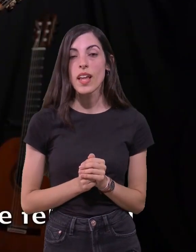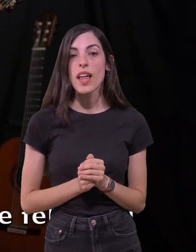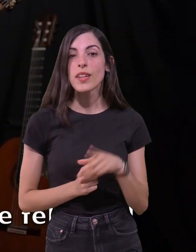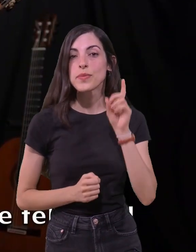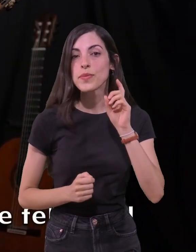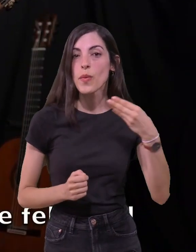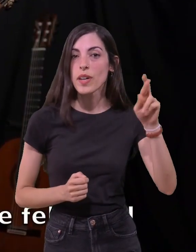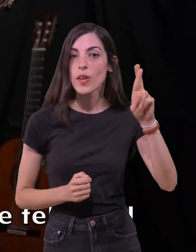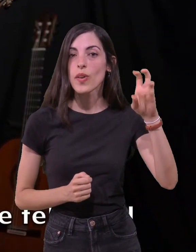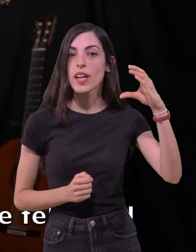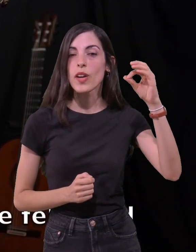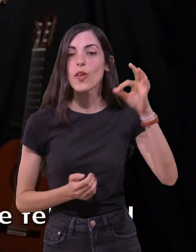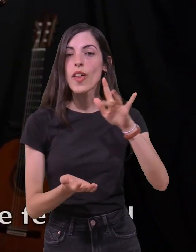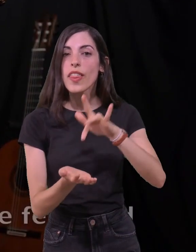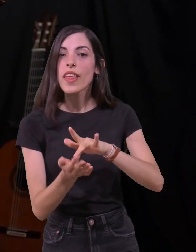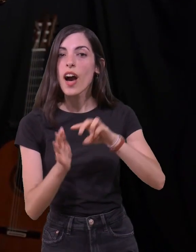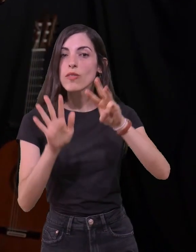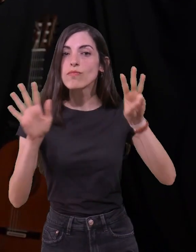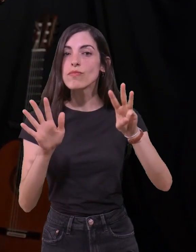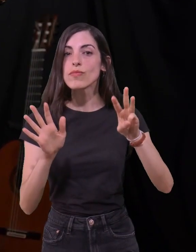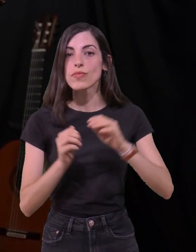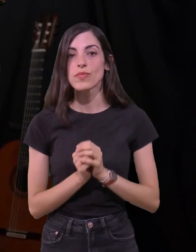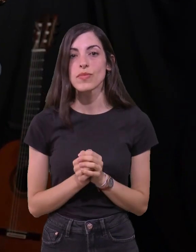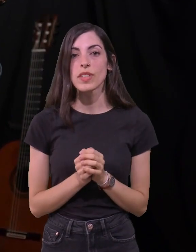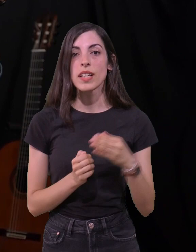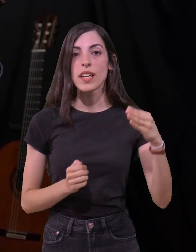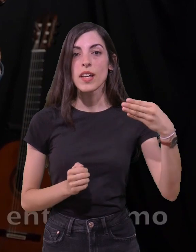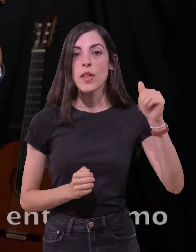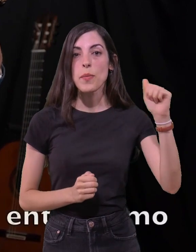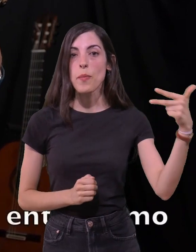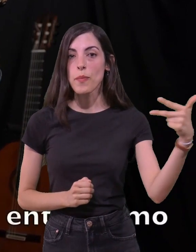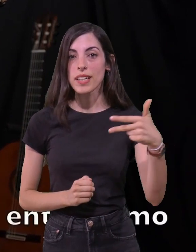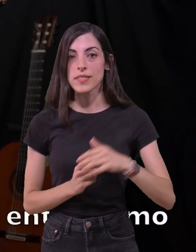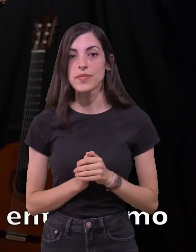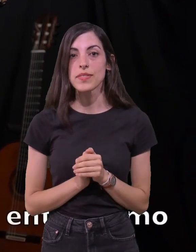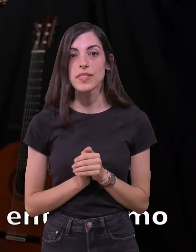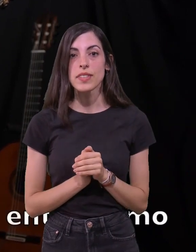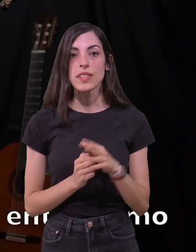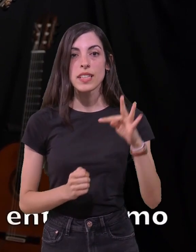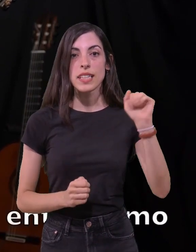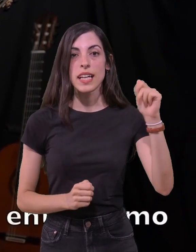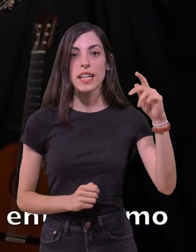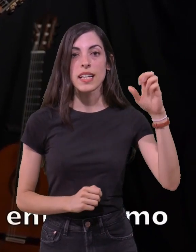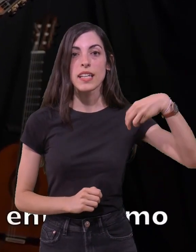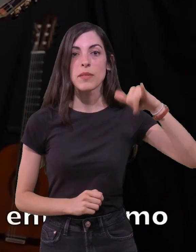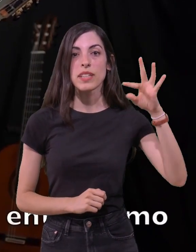el maestro barrueco para el día 8 se atreve con Bach takemitsu o también albéniz